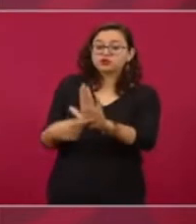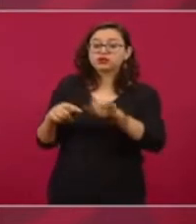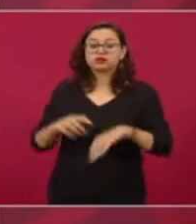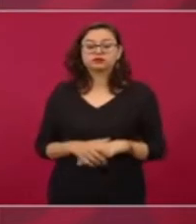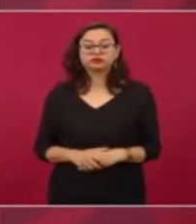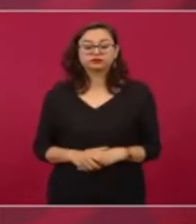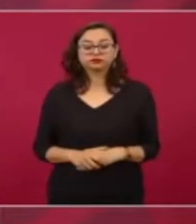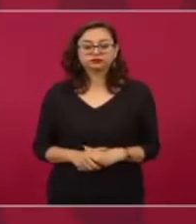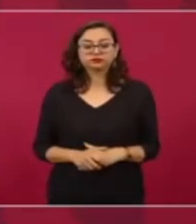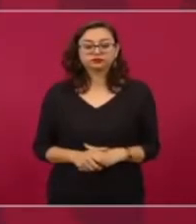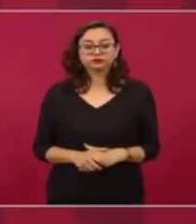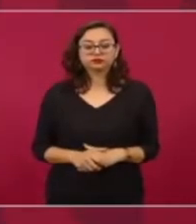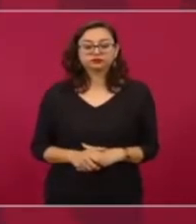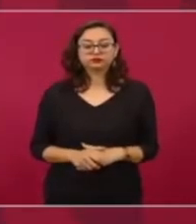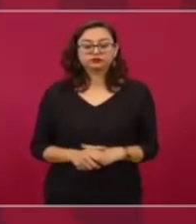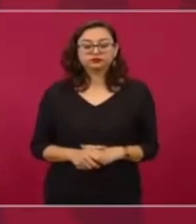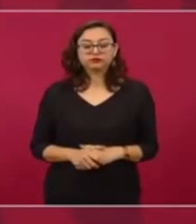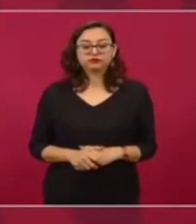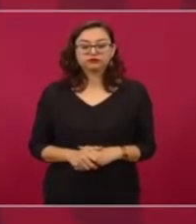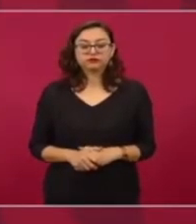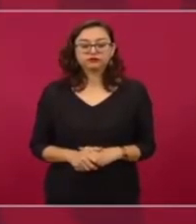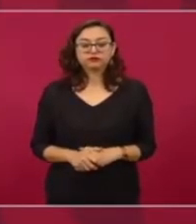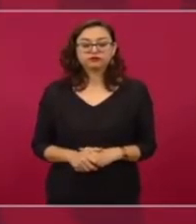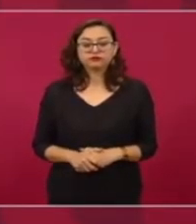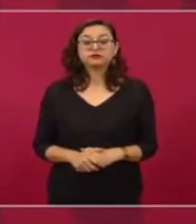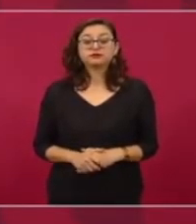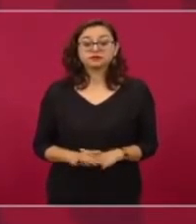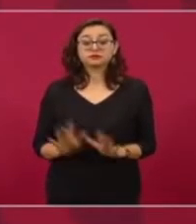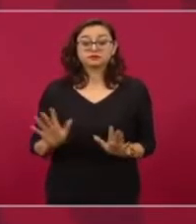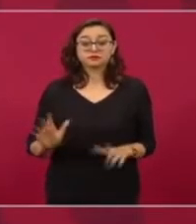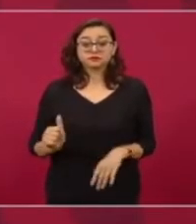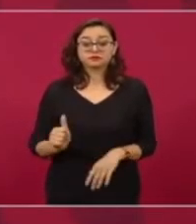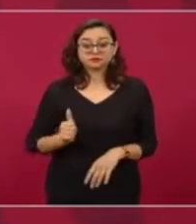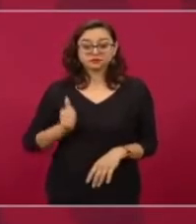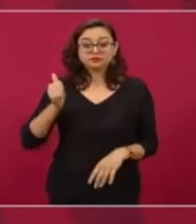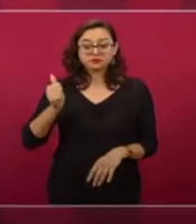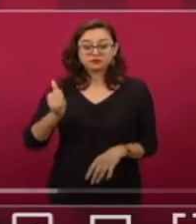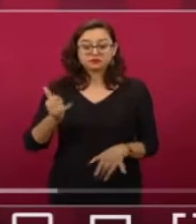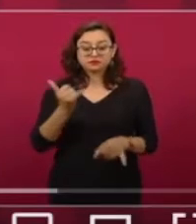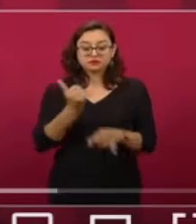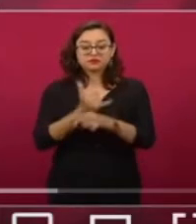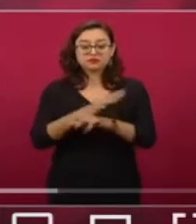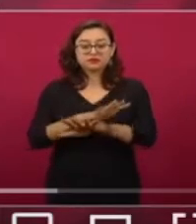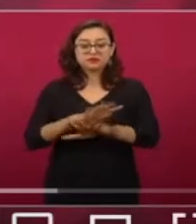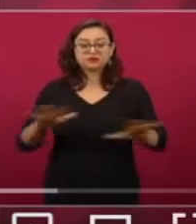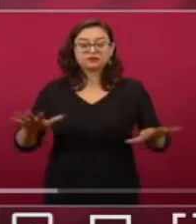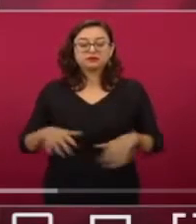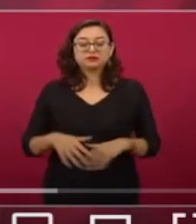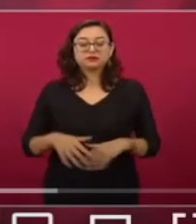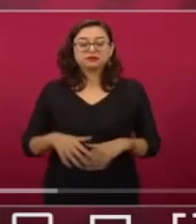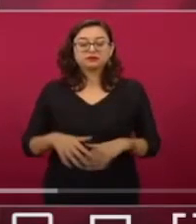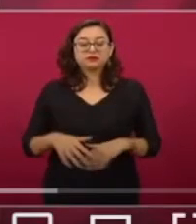pero estamos revisando aprovecho para informarle a los municipios